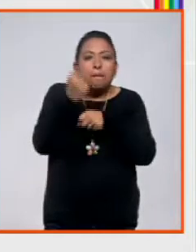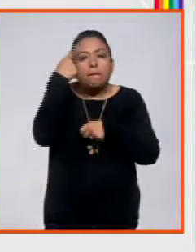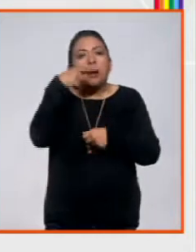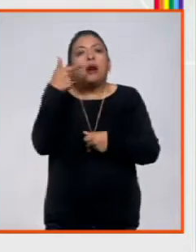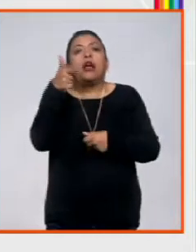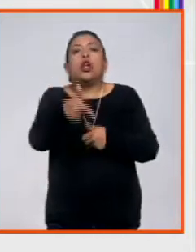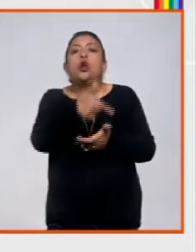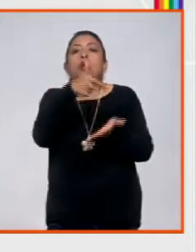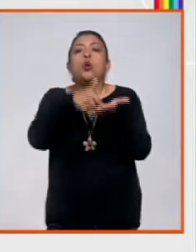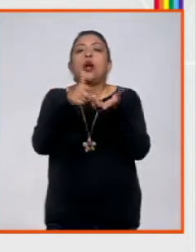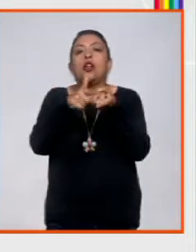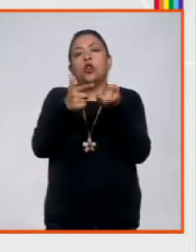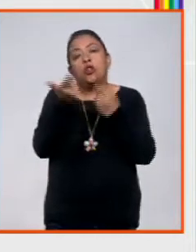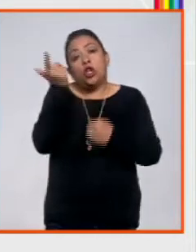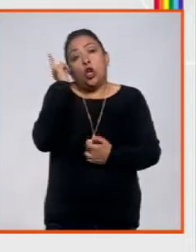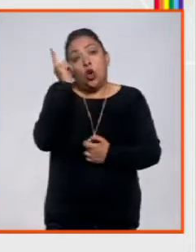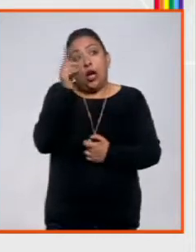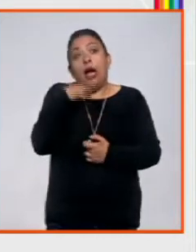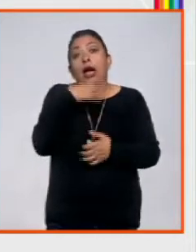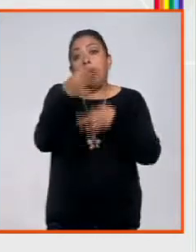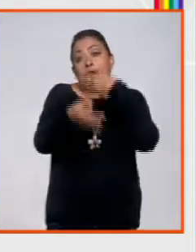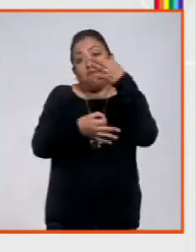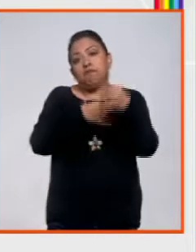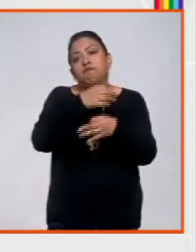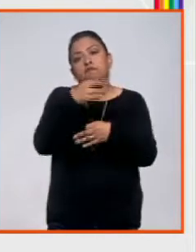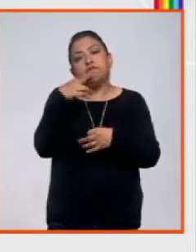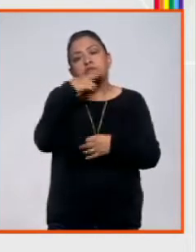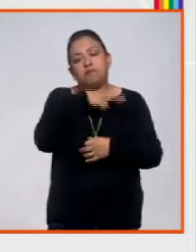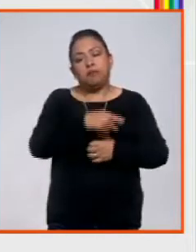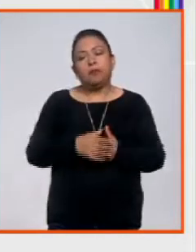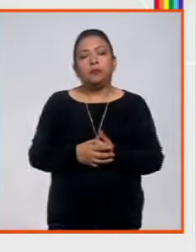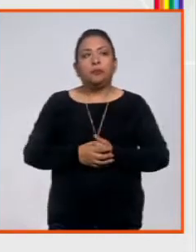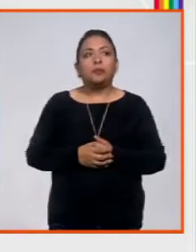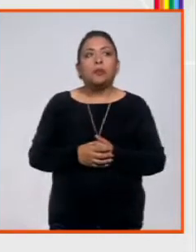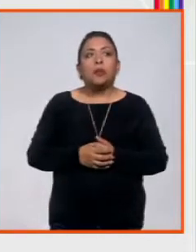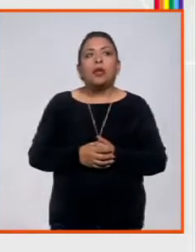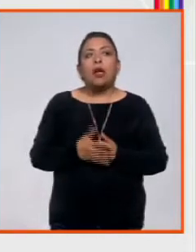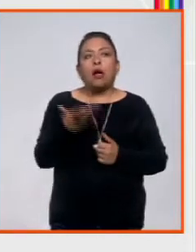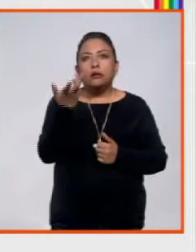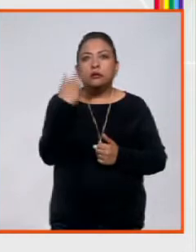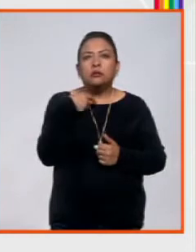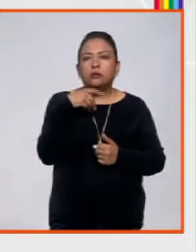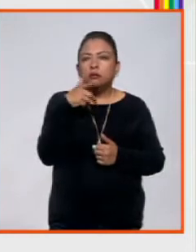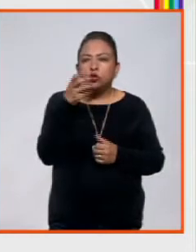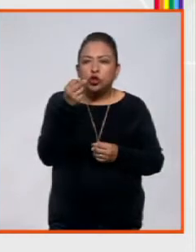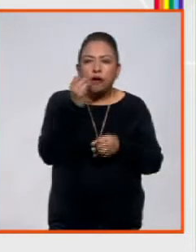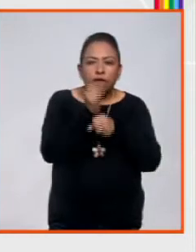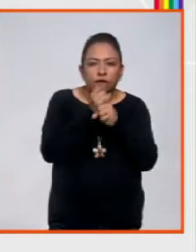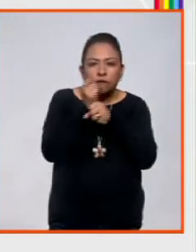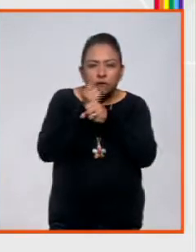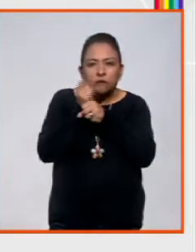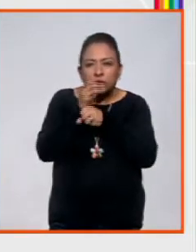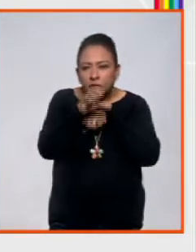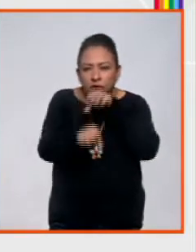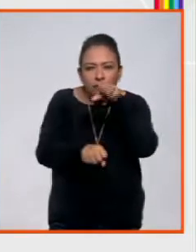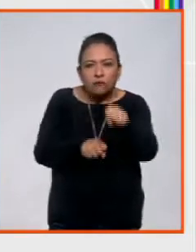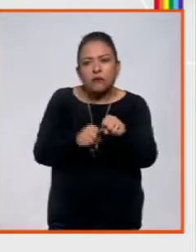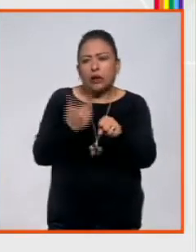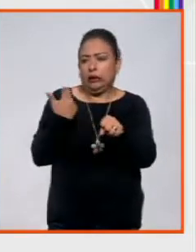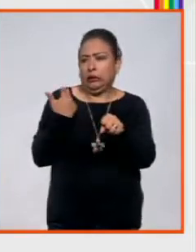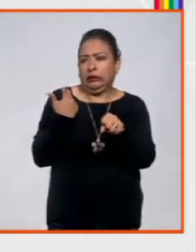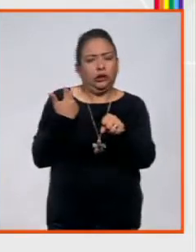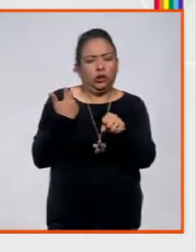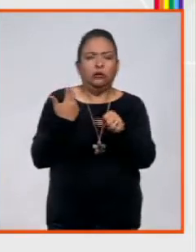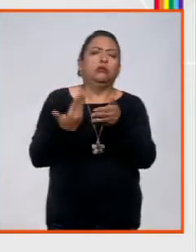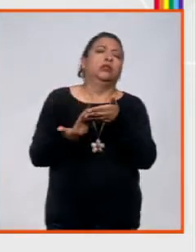encontrarlo y esperemos que tengamos noticias pronto ahora todas estas pesquisas me imagino que se han venido haciendo no recientemente